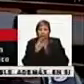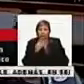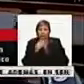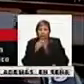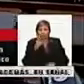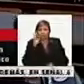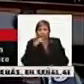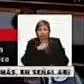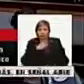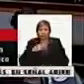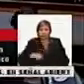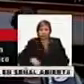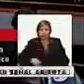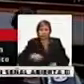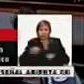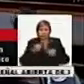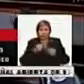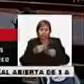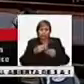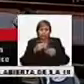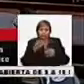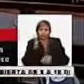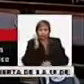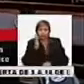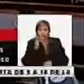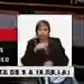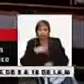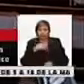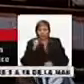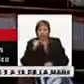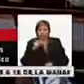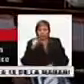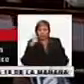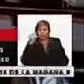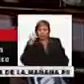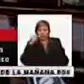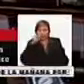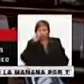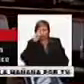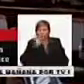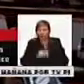presidente de la Comisión de Ideología y Doctrina del Partido Aprista Peruano,